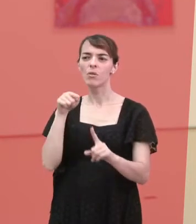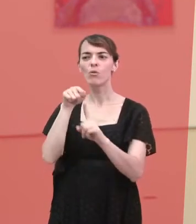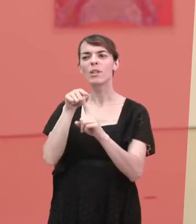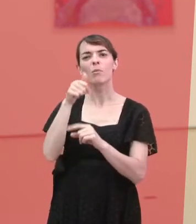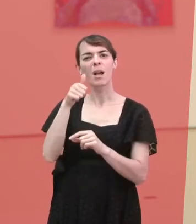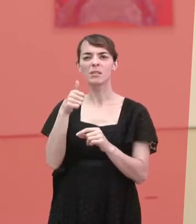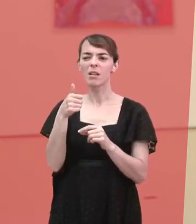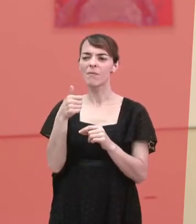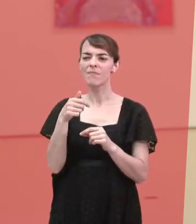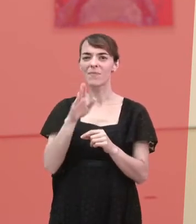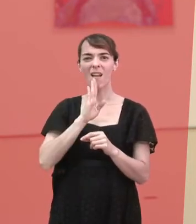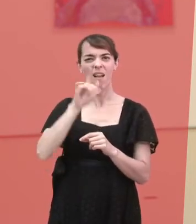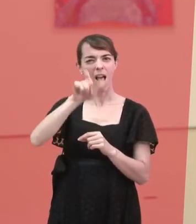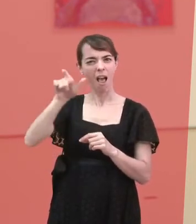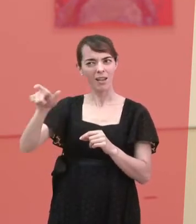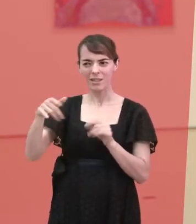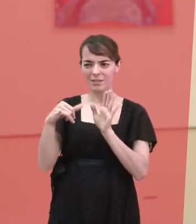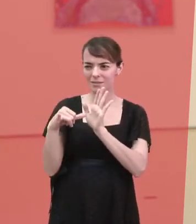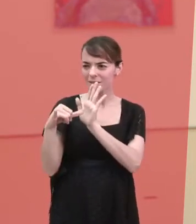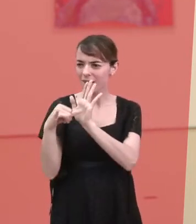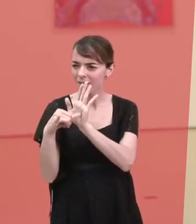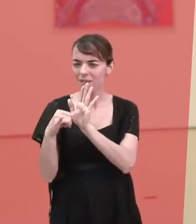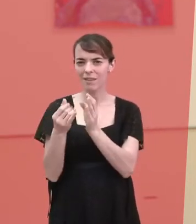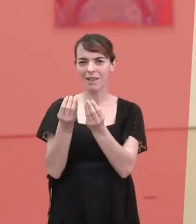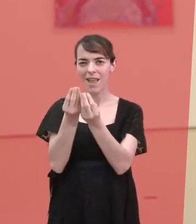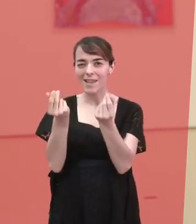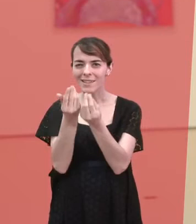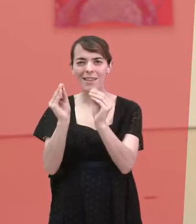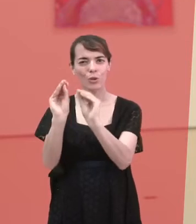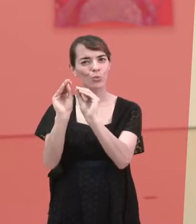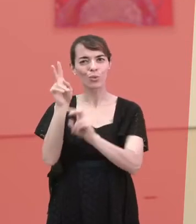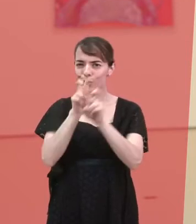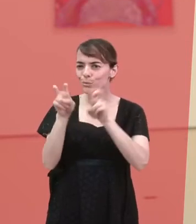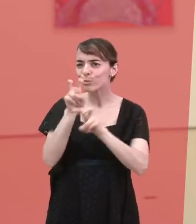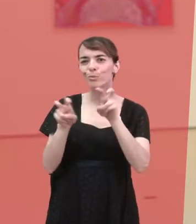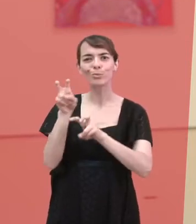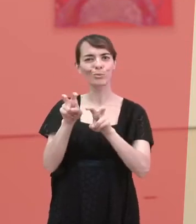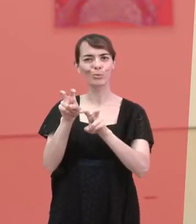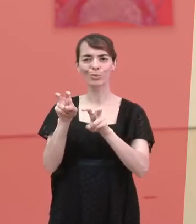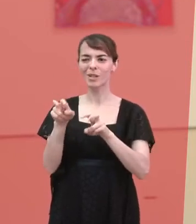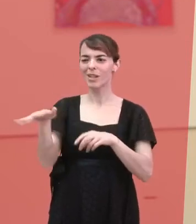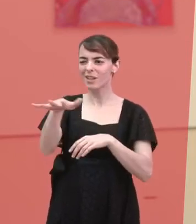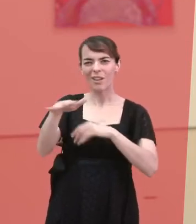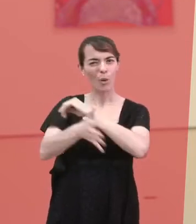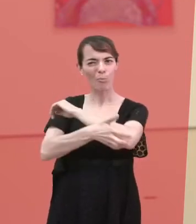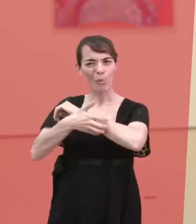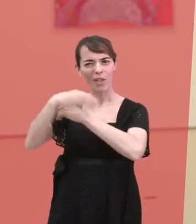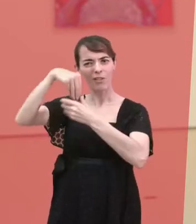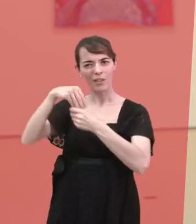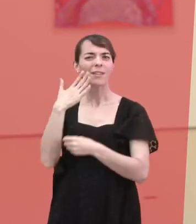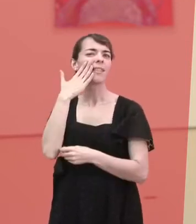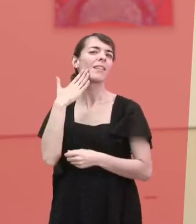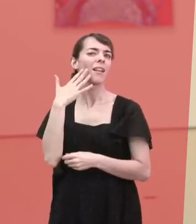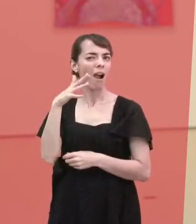más bien de aproximación a aquella gente, de buscar su esencia, buscar la dignidad que dentro de la pobreza